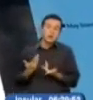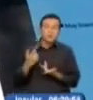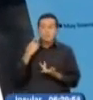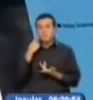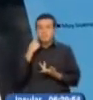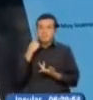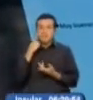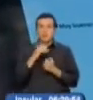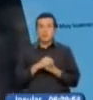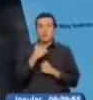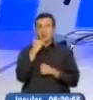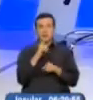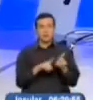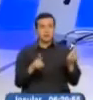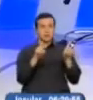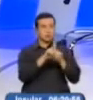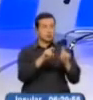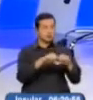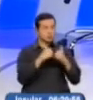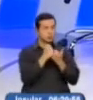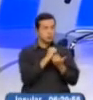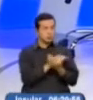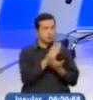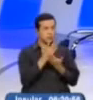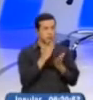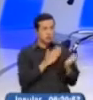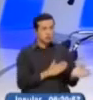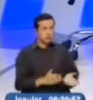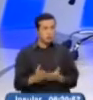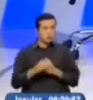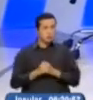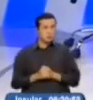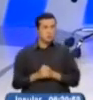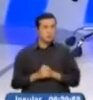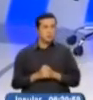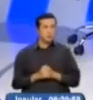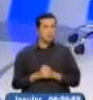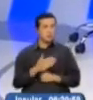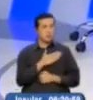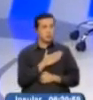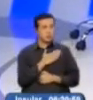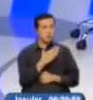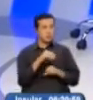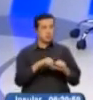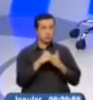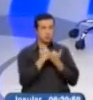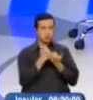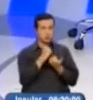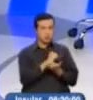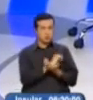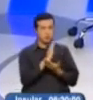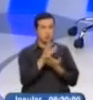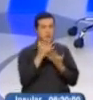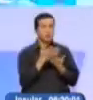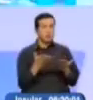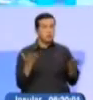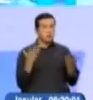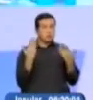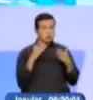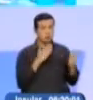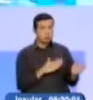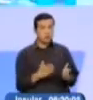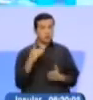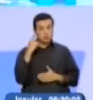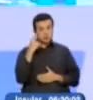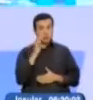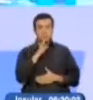frente a él. ¿Tenemos algún dato de la Asamblea? Tenemos la confianza en la Asamblea Nacional. que es un indicador que nosotros